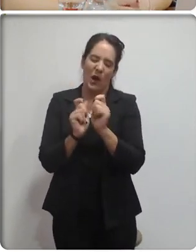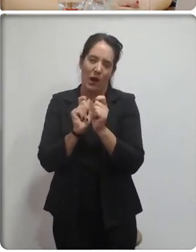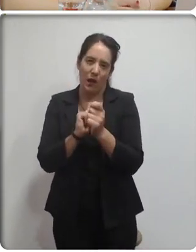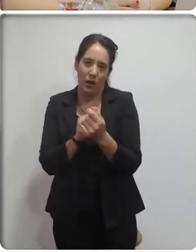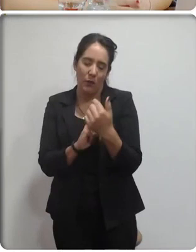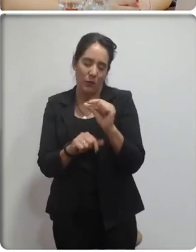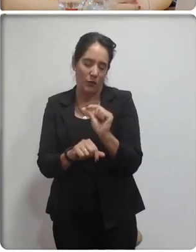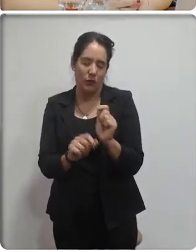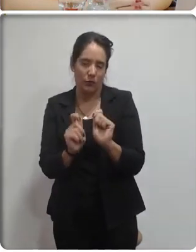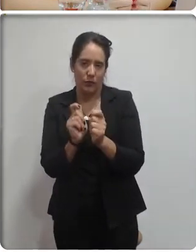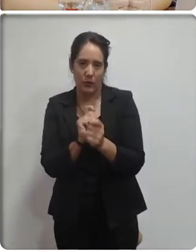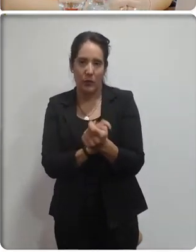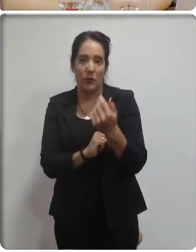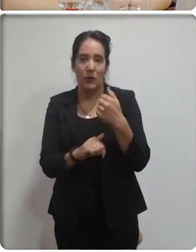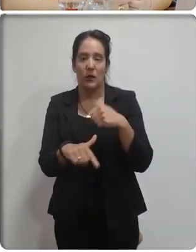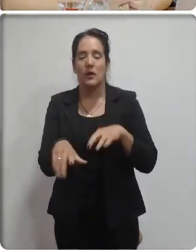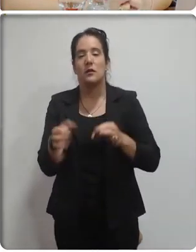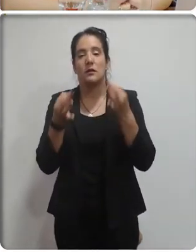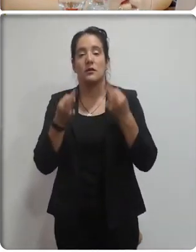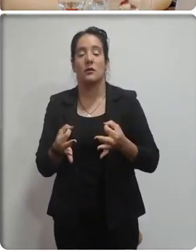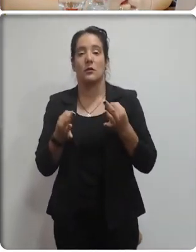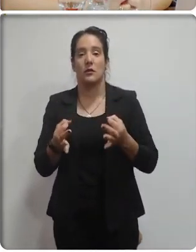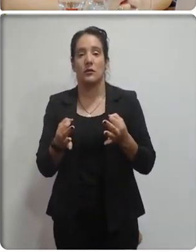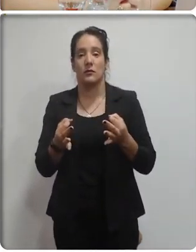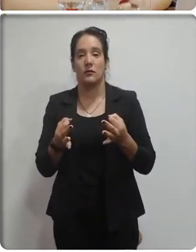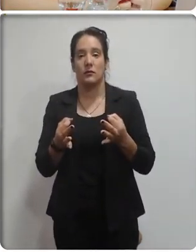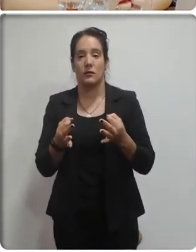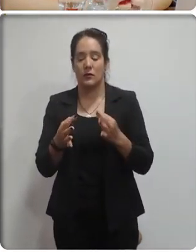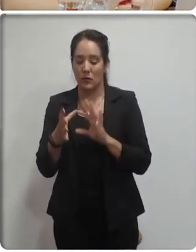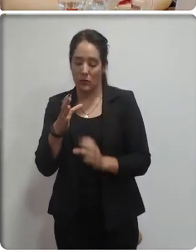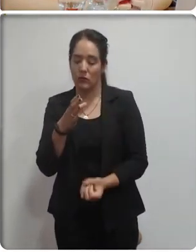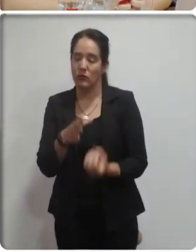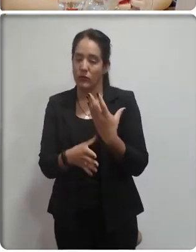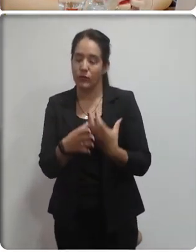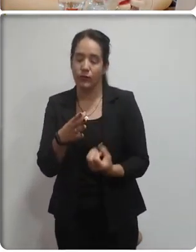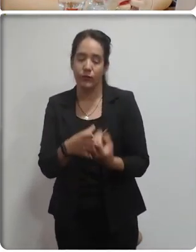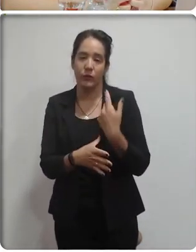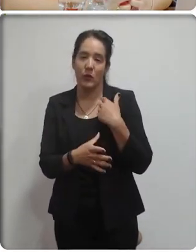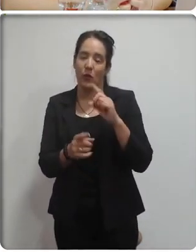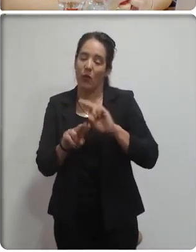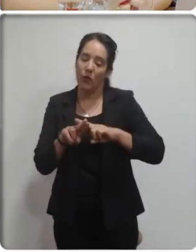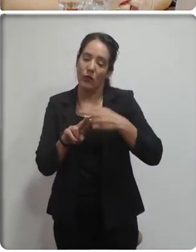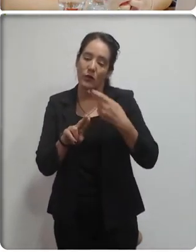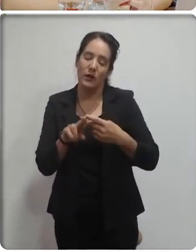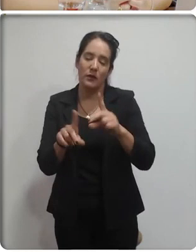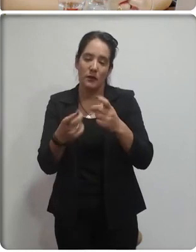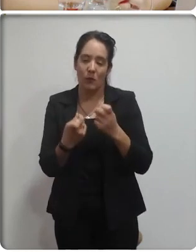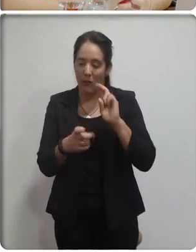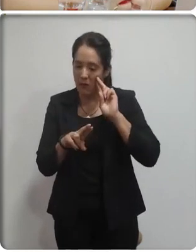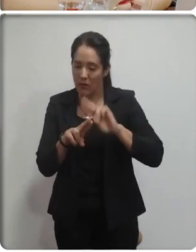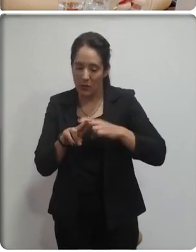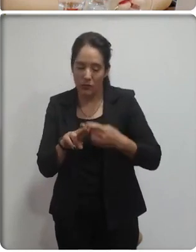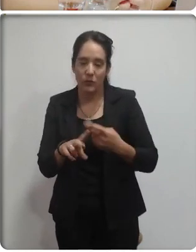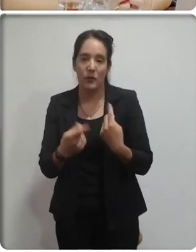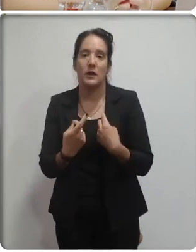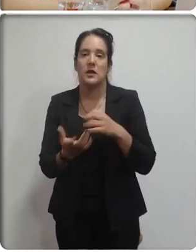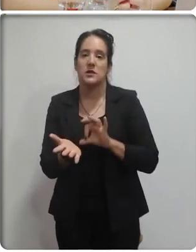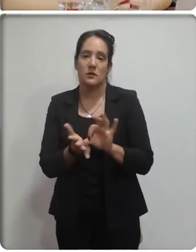bastante reciente, seguramente surja la necesidad de revisar nuevamente el organigrama del área